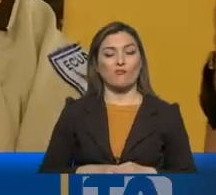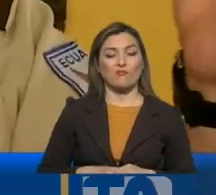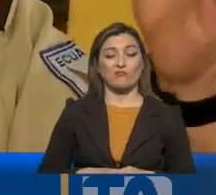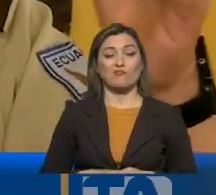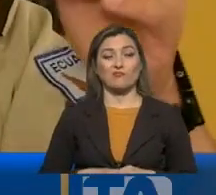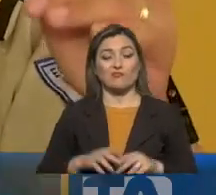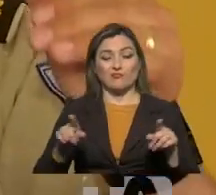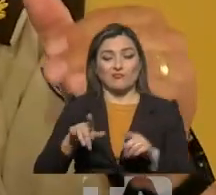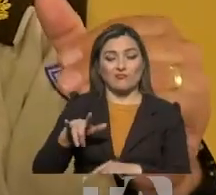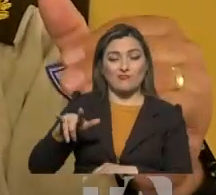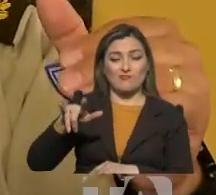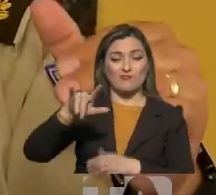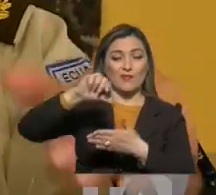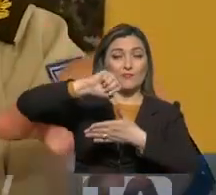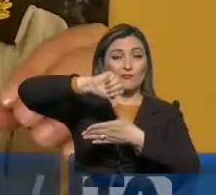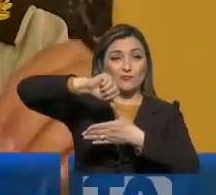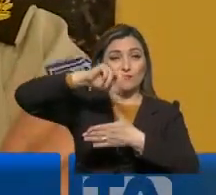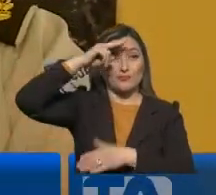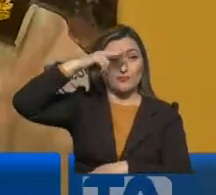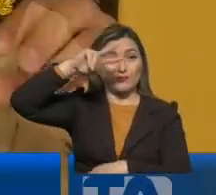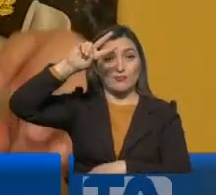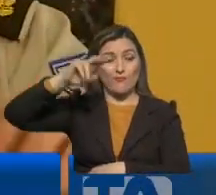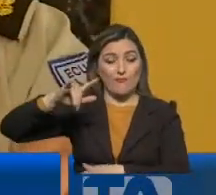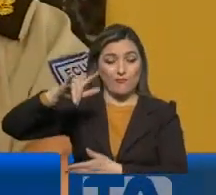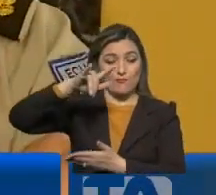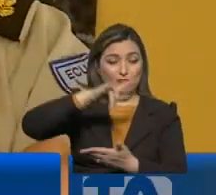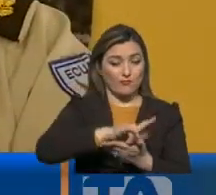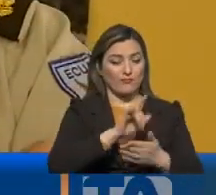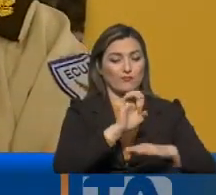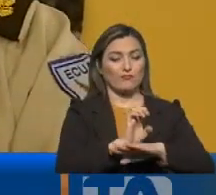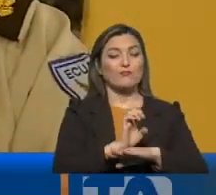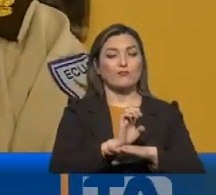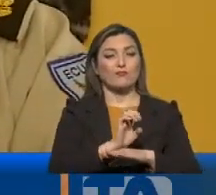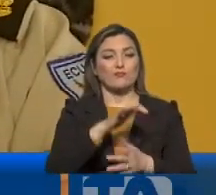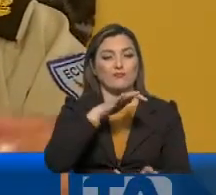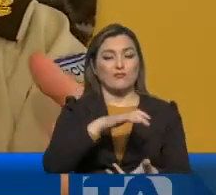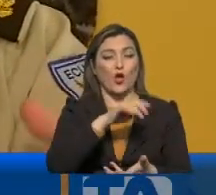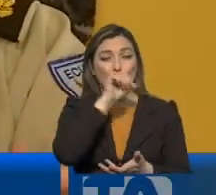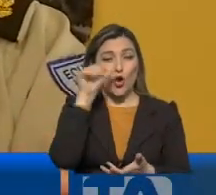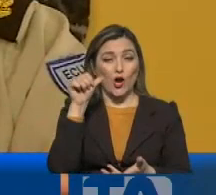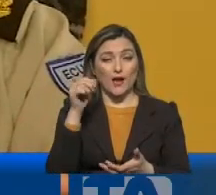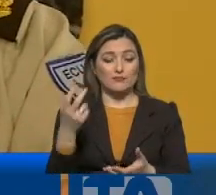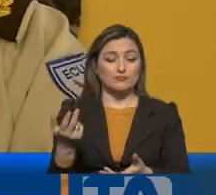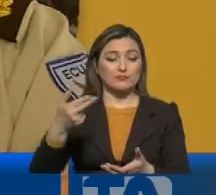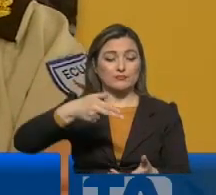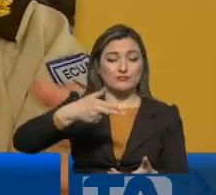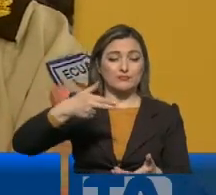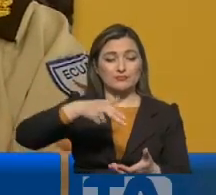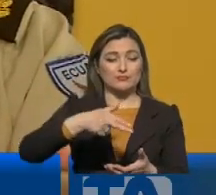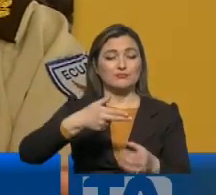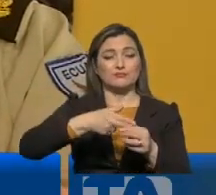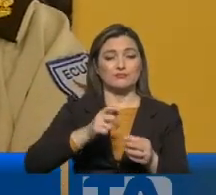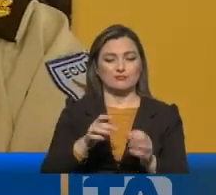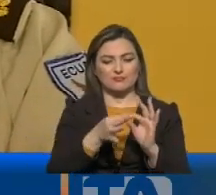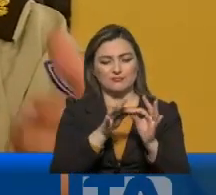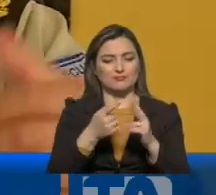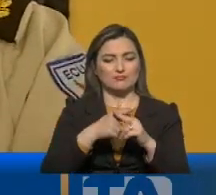una avioneta desde el centro américa méxico al ecuador aquí cargar la droga del combustible